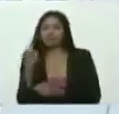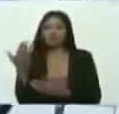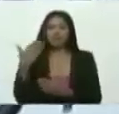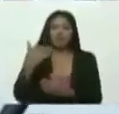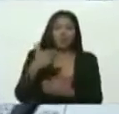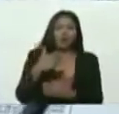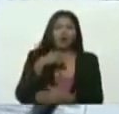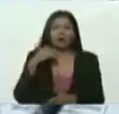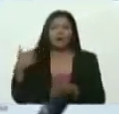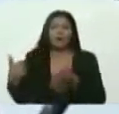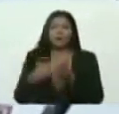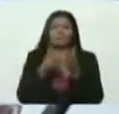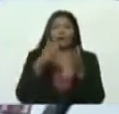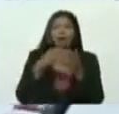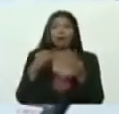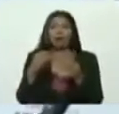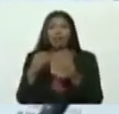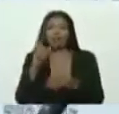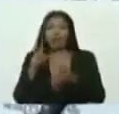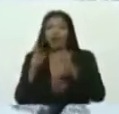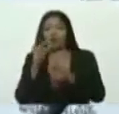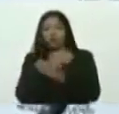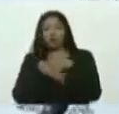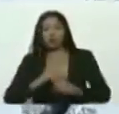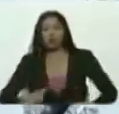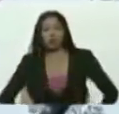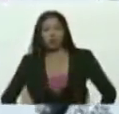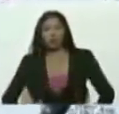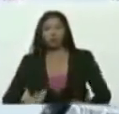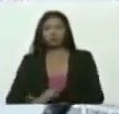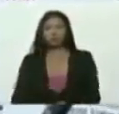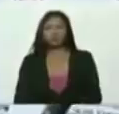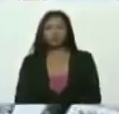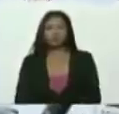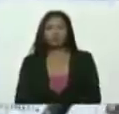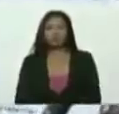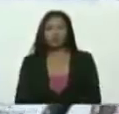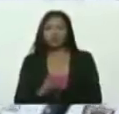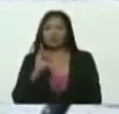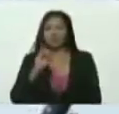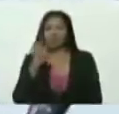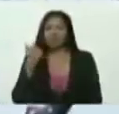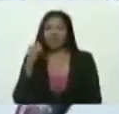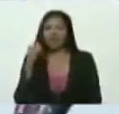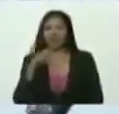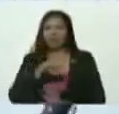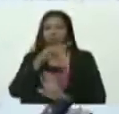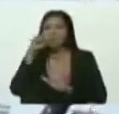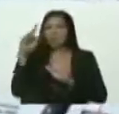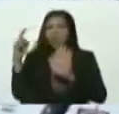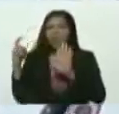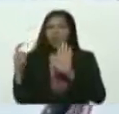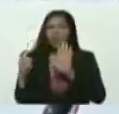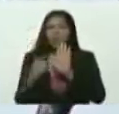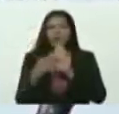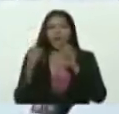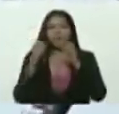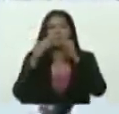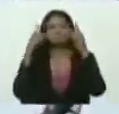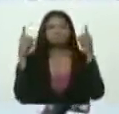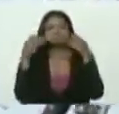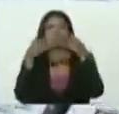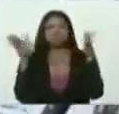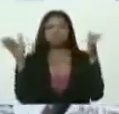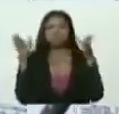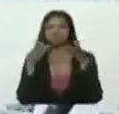chocó contra los anticuerpos de moral de la Fuerza Armada Nacional Bolivariana, y por eso los tenemos completamente descubiertos a